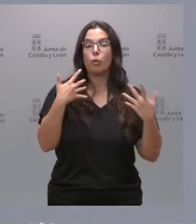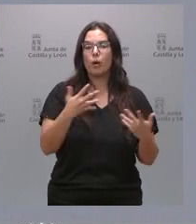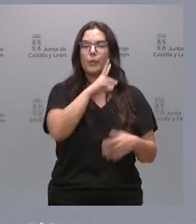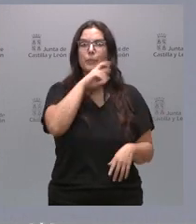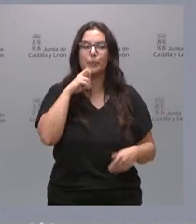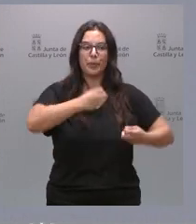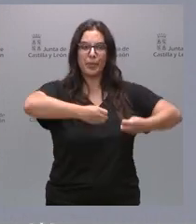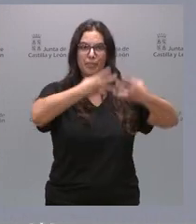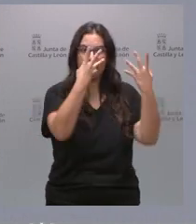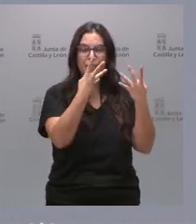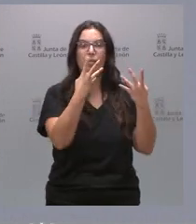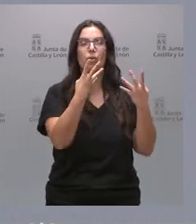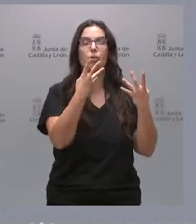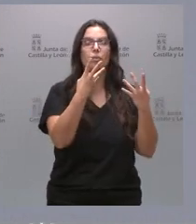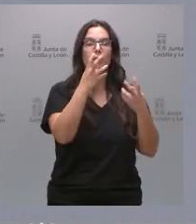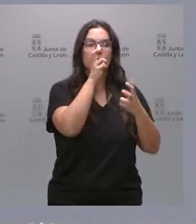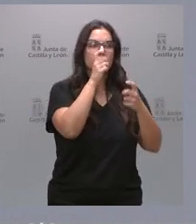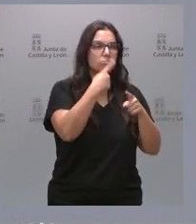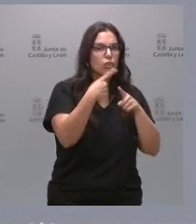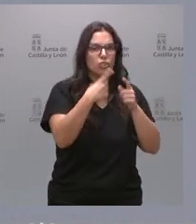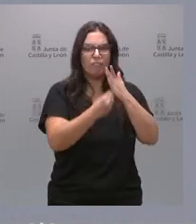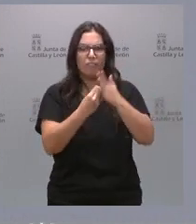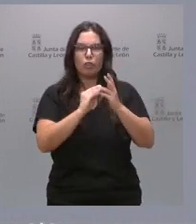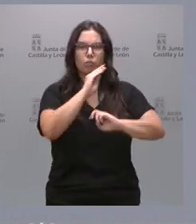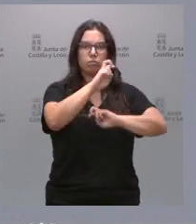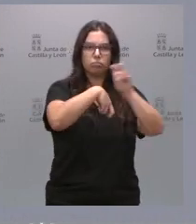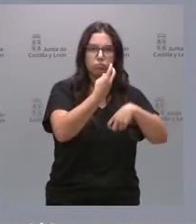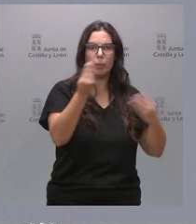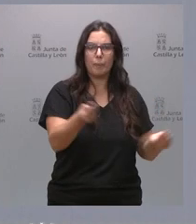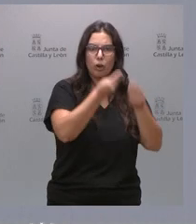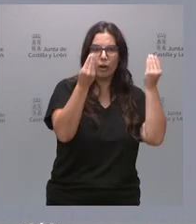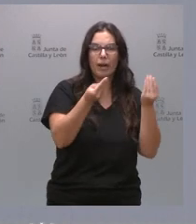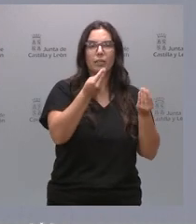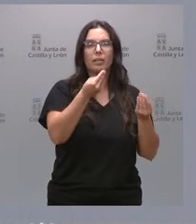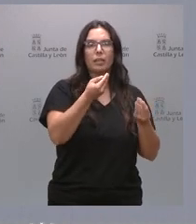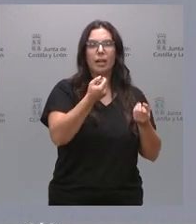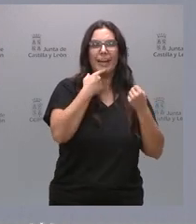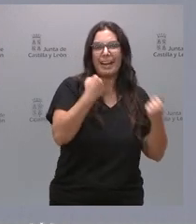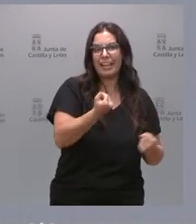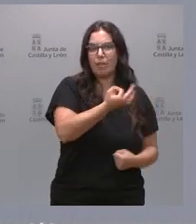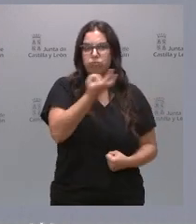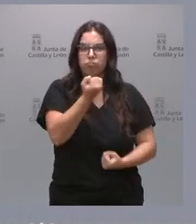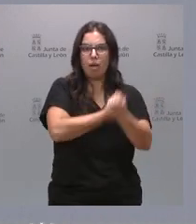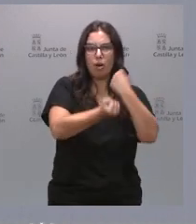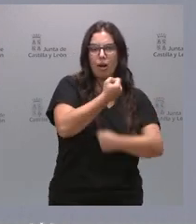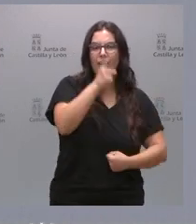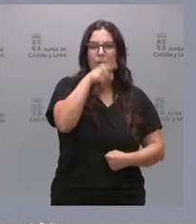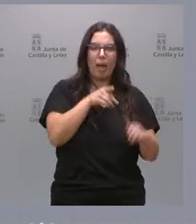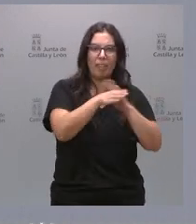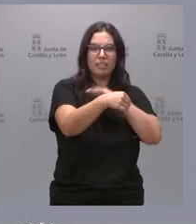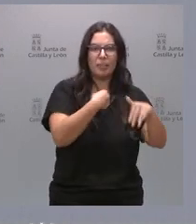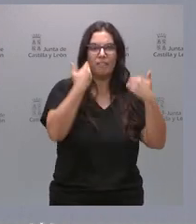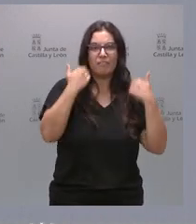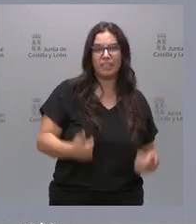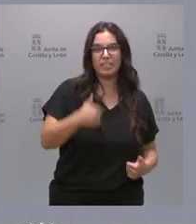la conservación del edificio las subsanación de deficiencia es la optimización de la eficiencia energética y ambiental y las mejoras de accesibilidad física y sensorial así